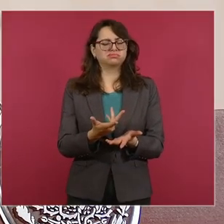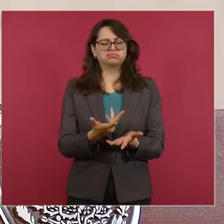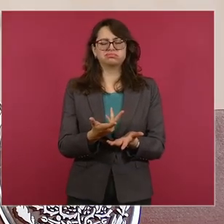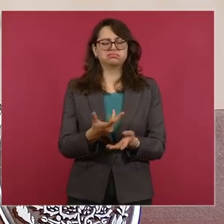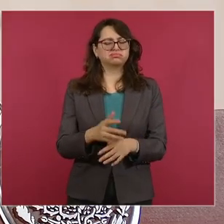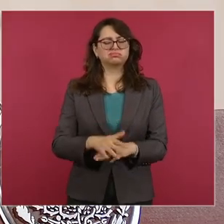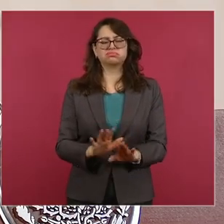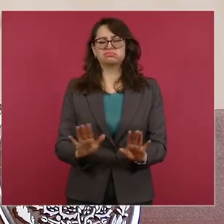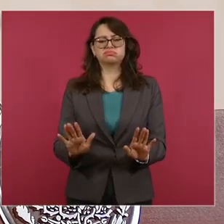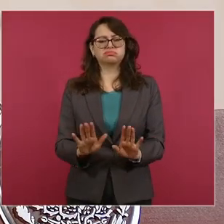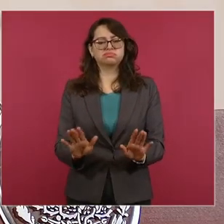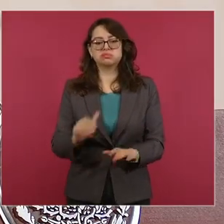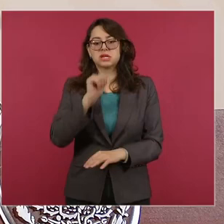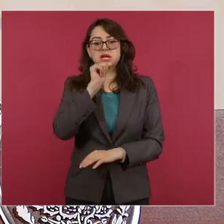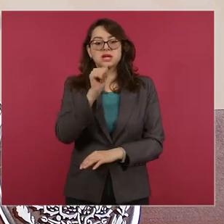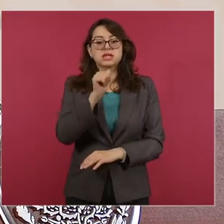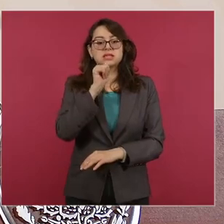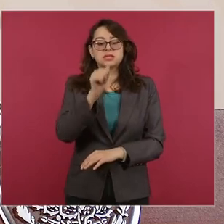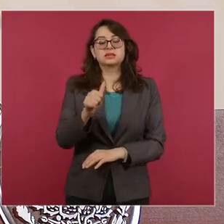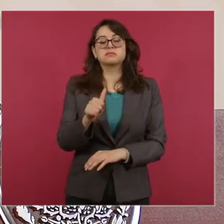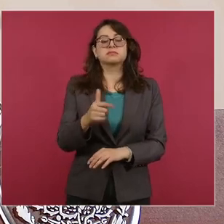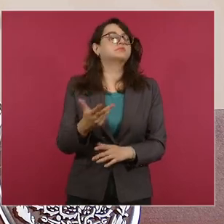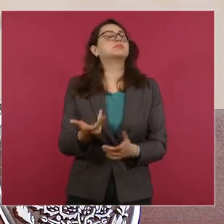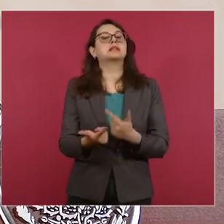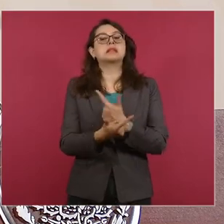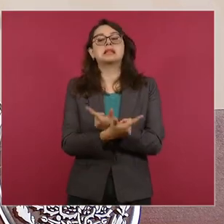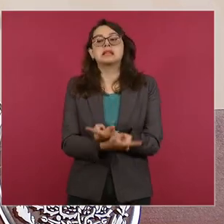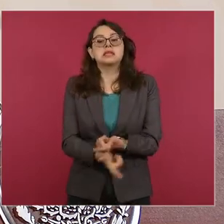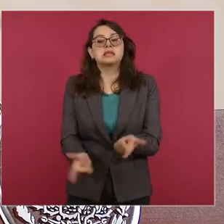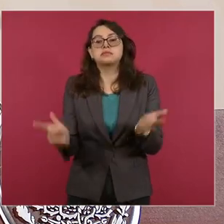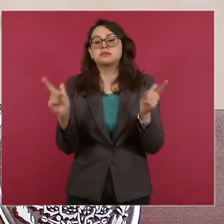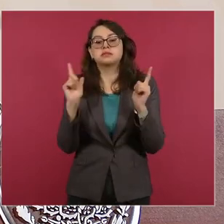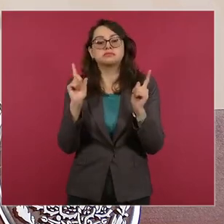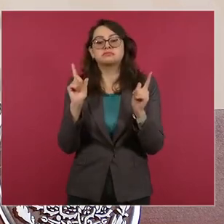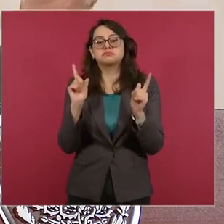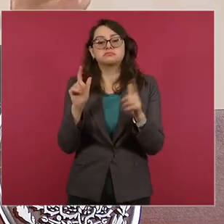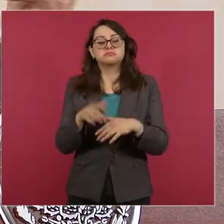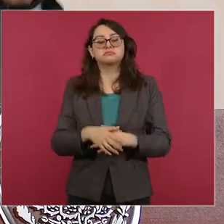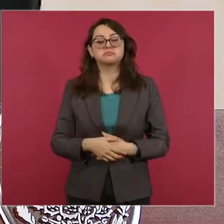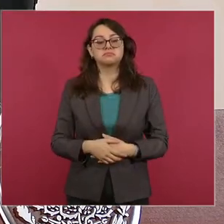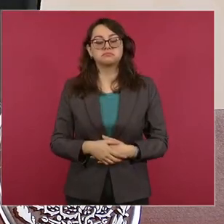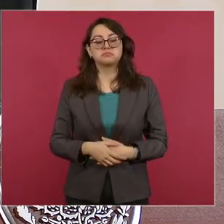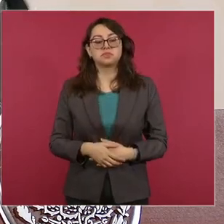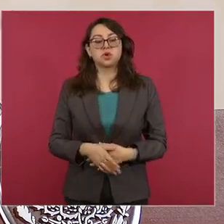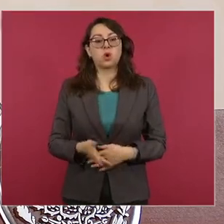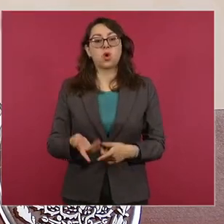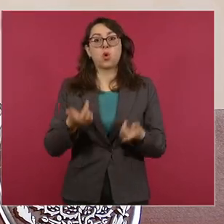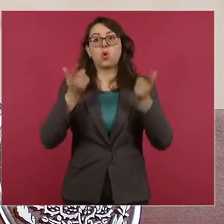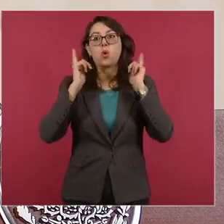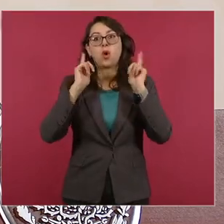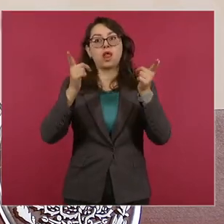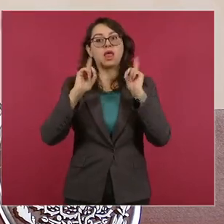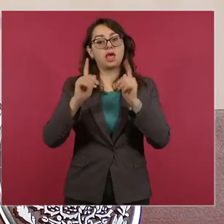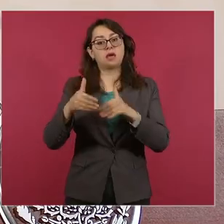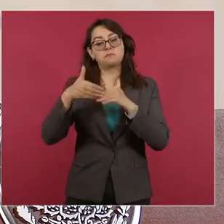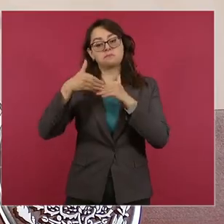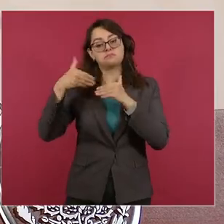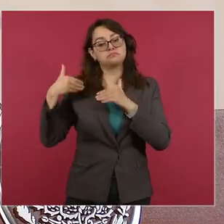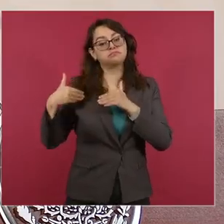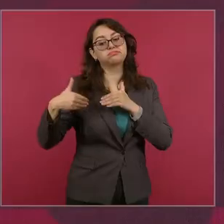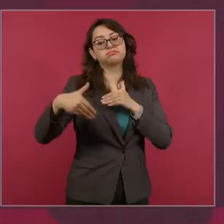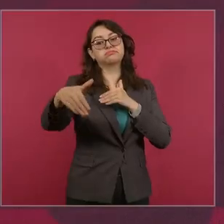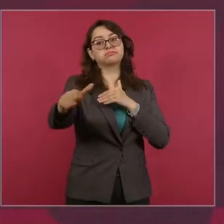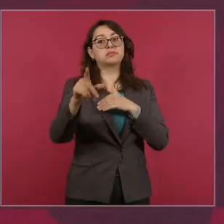Lo importante es que se acabó, y espero que para siempre, lo de los